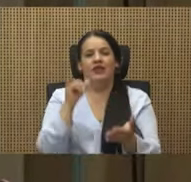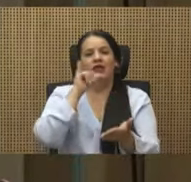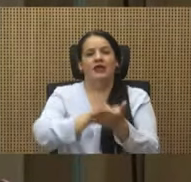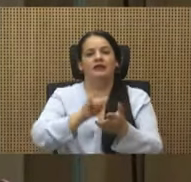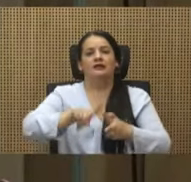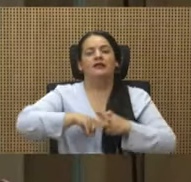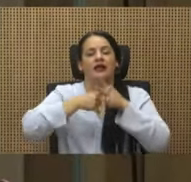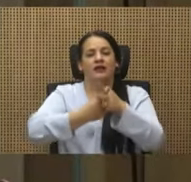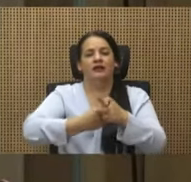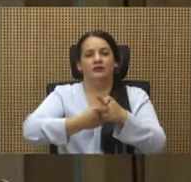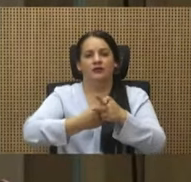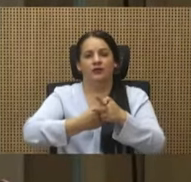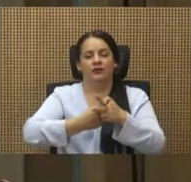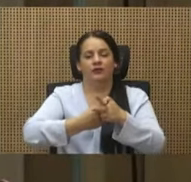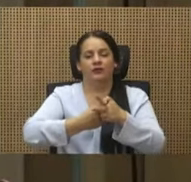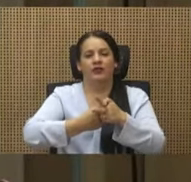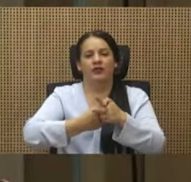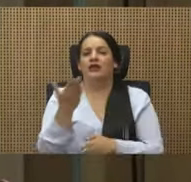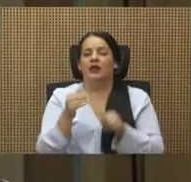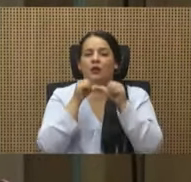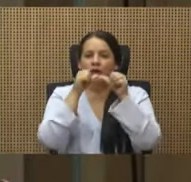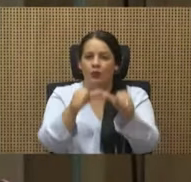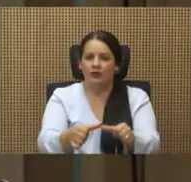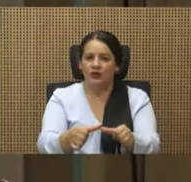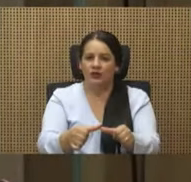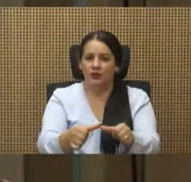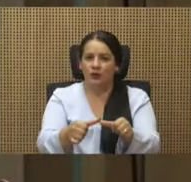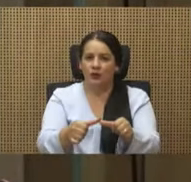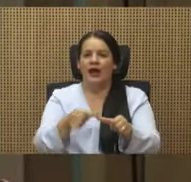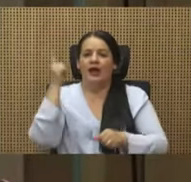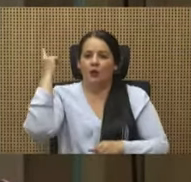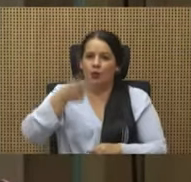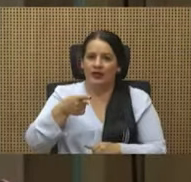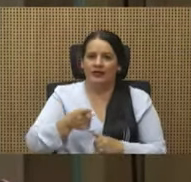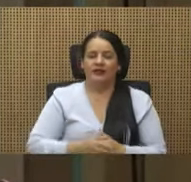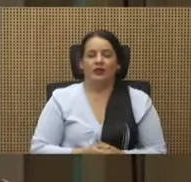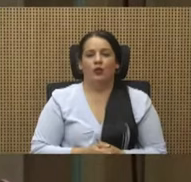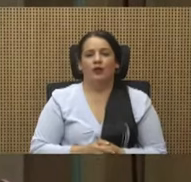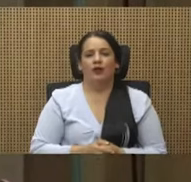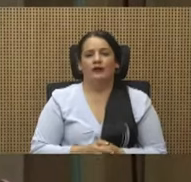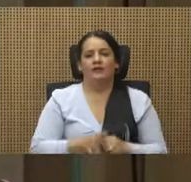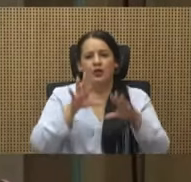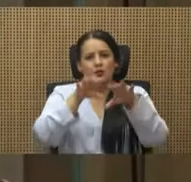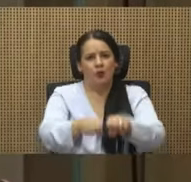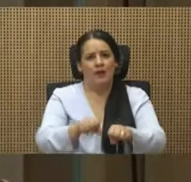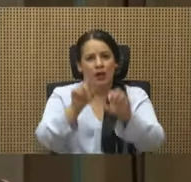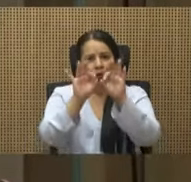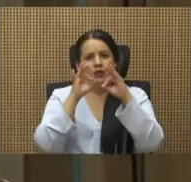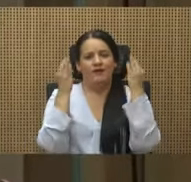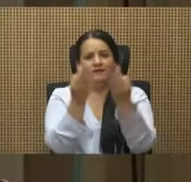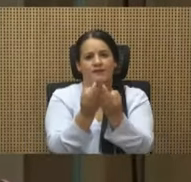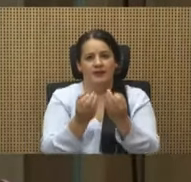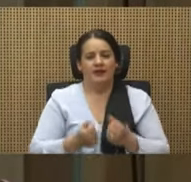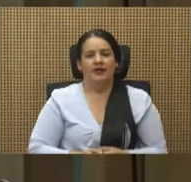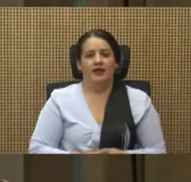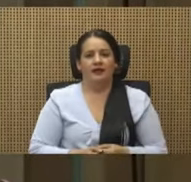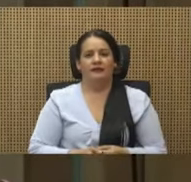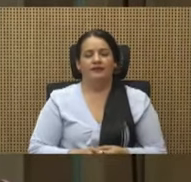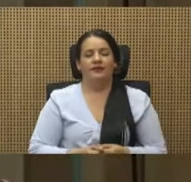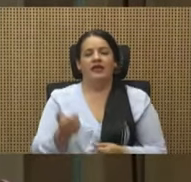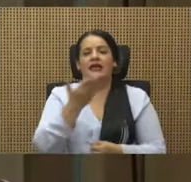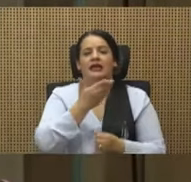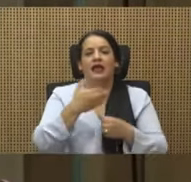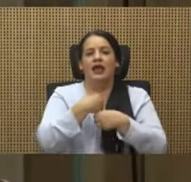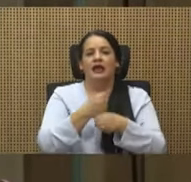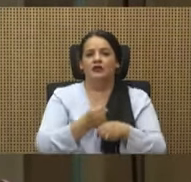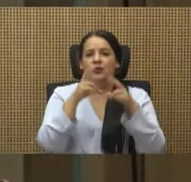a balazos por dos motociclistas. El pasado miércoles conducían su carro en Montes de Oca, en el sector este de San José. Maldonado